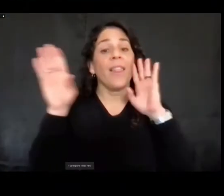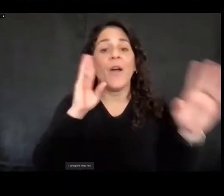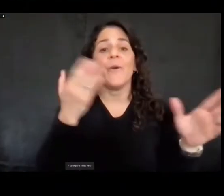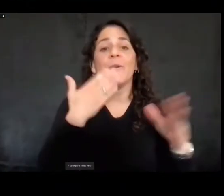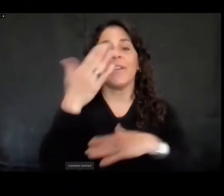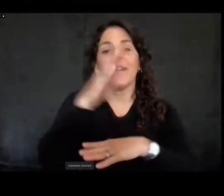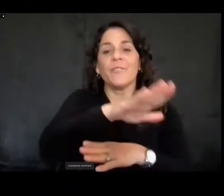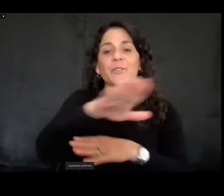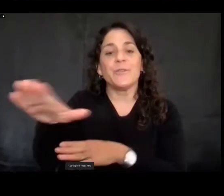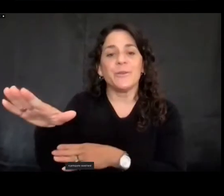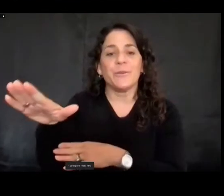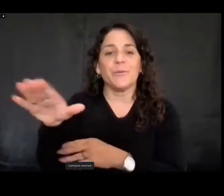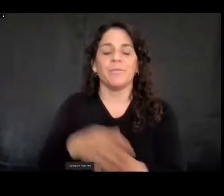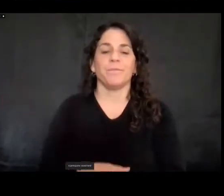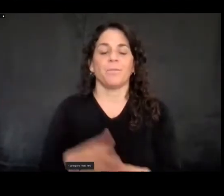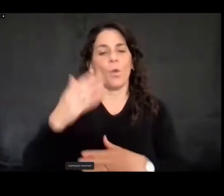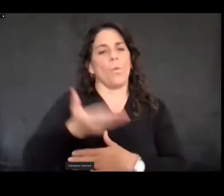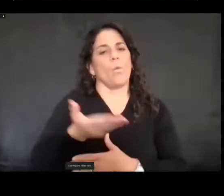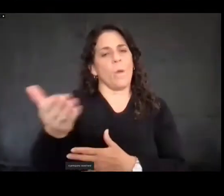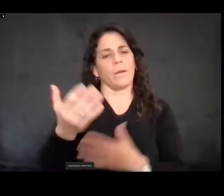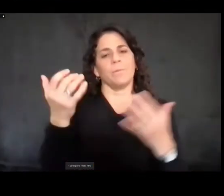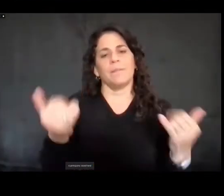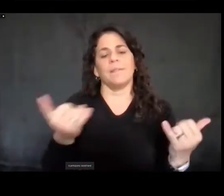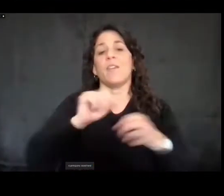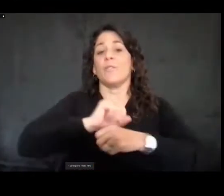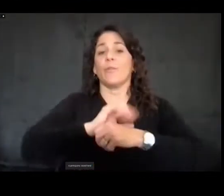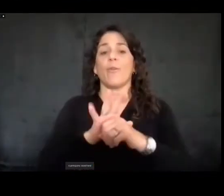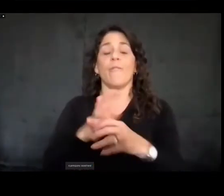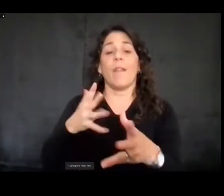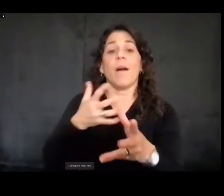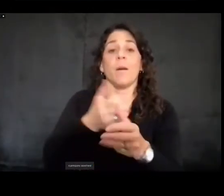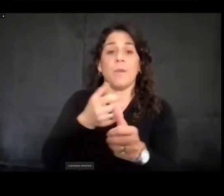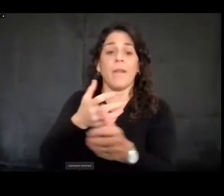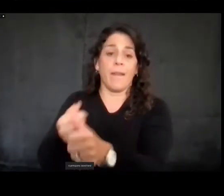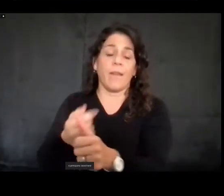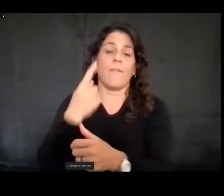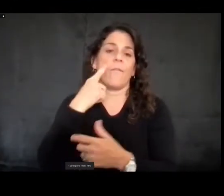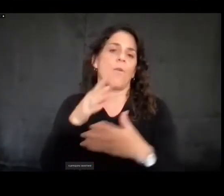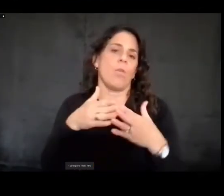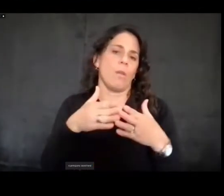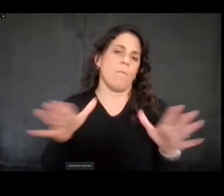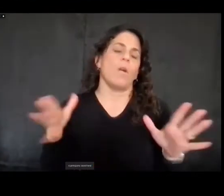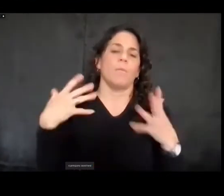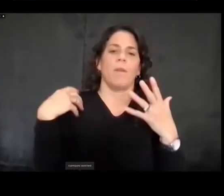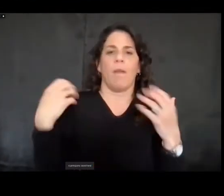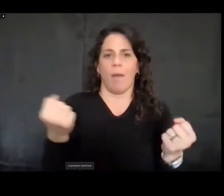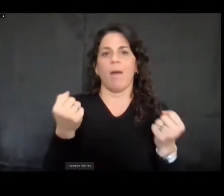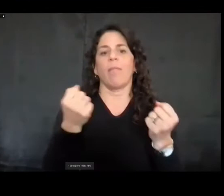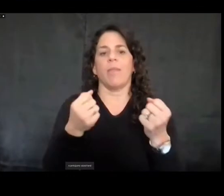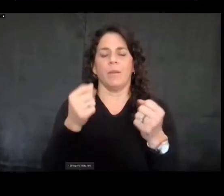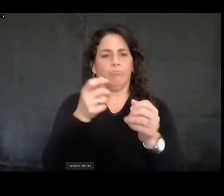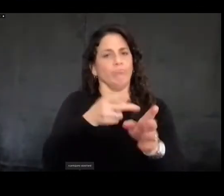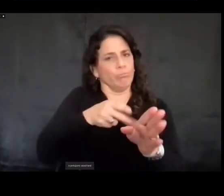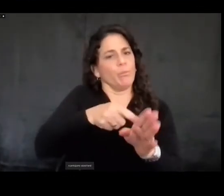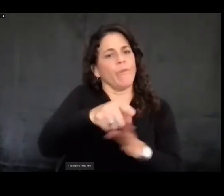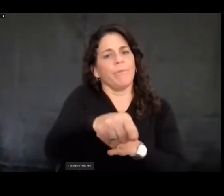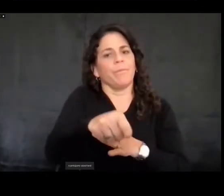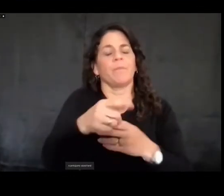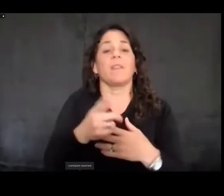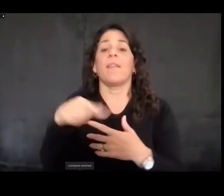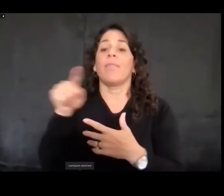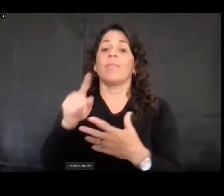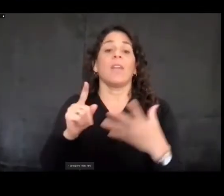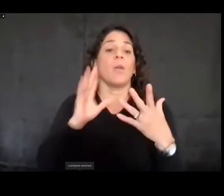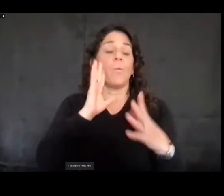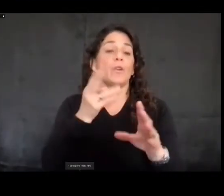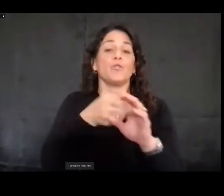hola buenas tardes bienvenidos hoy a la conferencia de prensa de oficio sin hogar con los expertos locales del